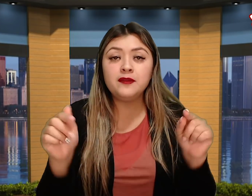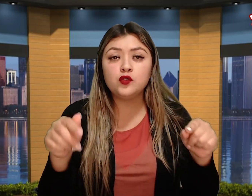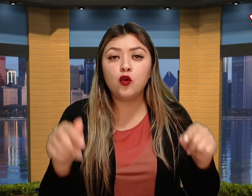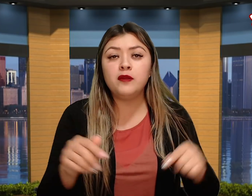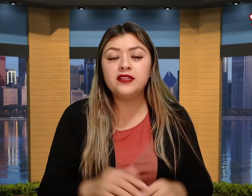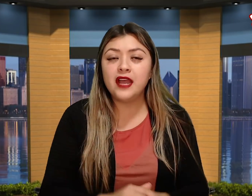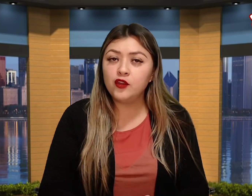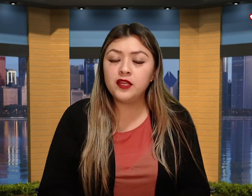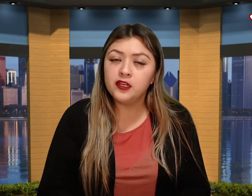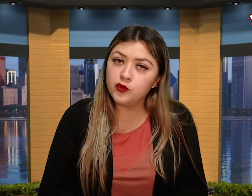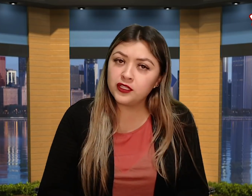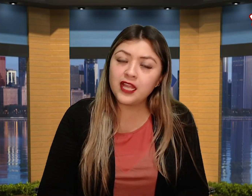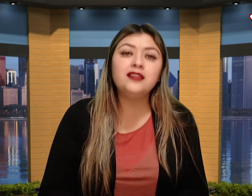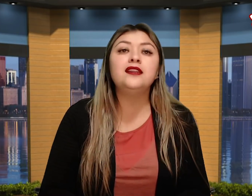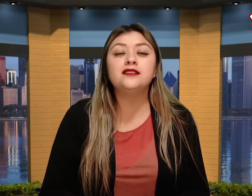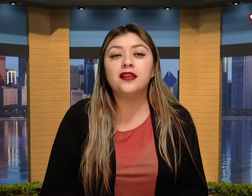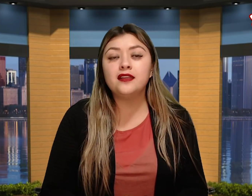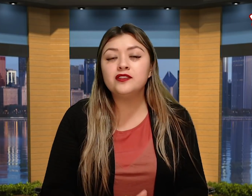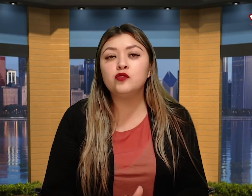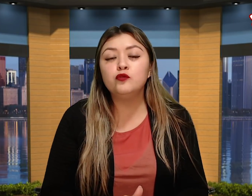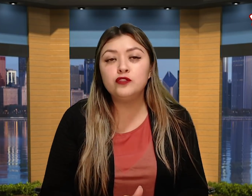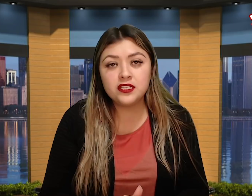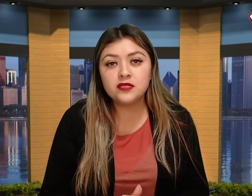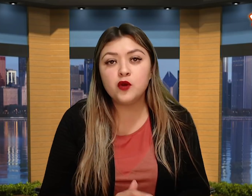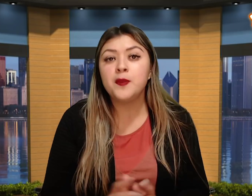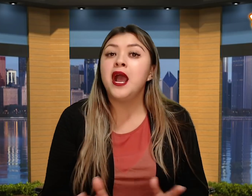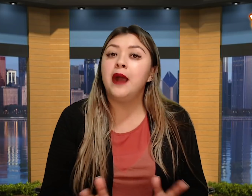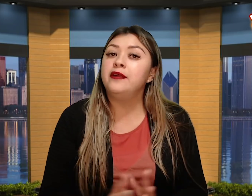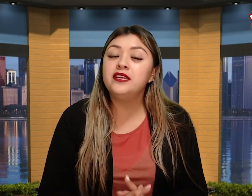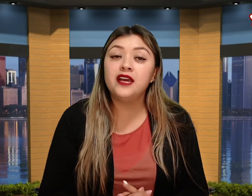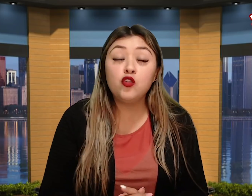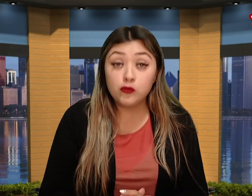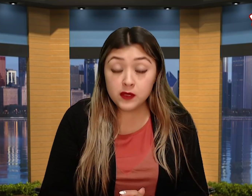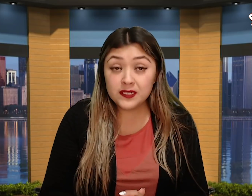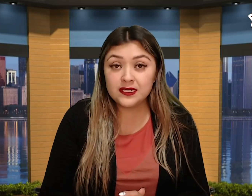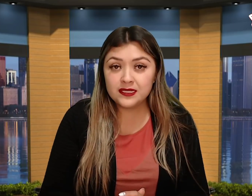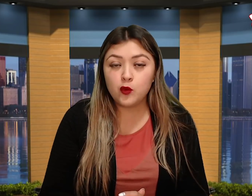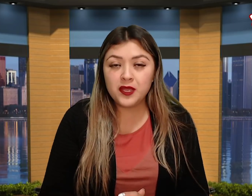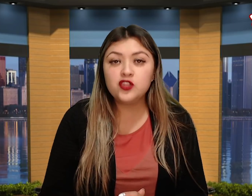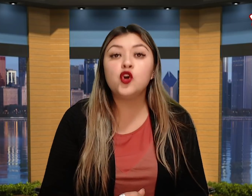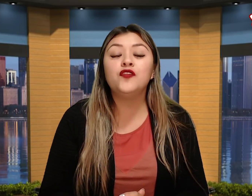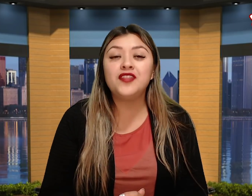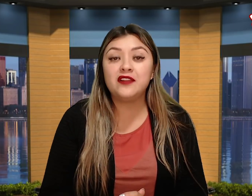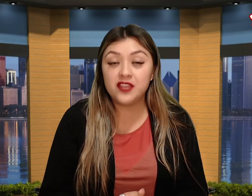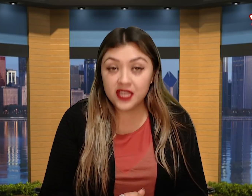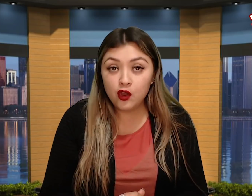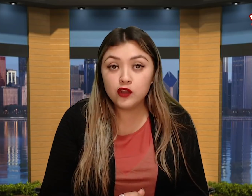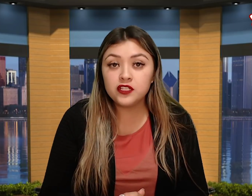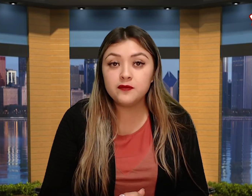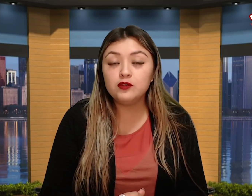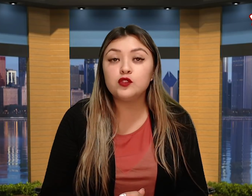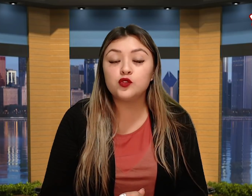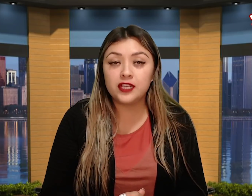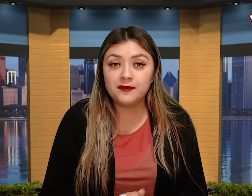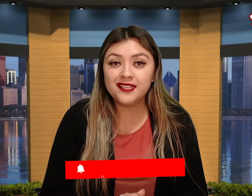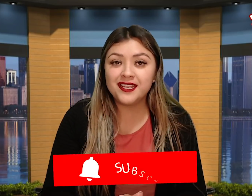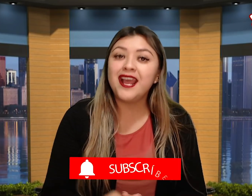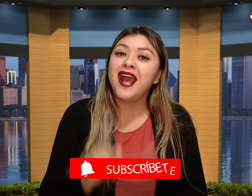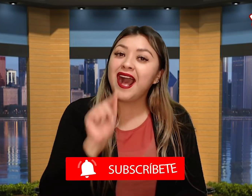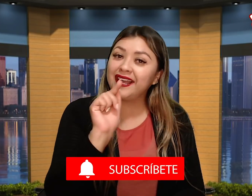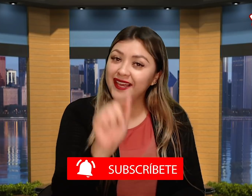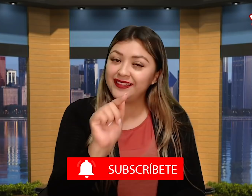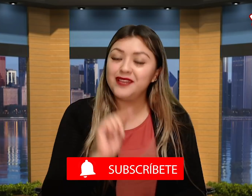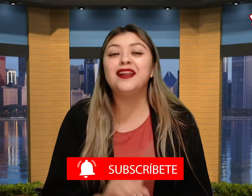amigos, déjenme su comentario, bien importante. Les agradezco muchísimo haber llegado conmigo hasta este momento del video. Los invito a